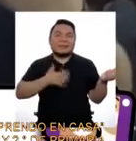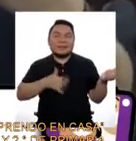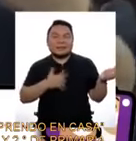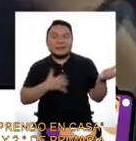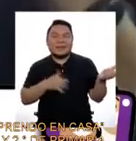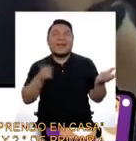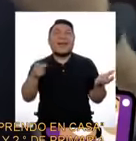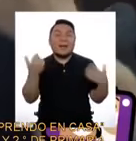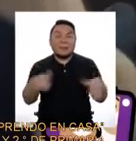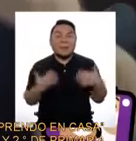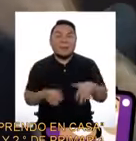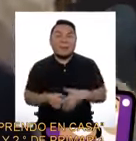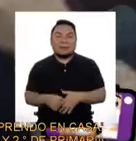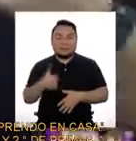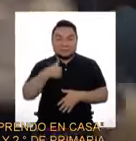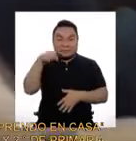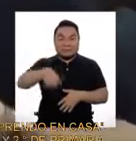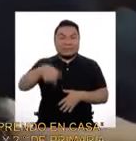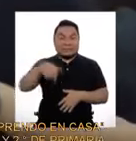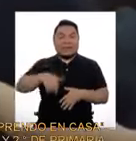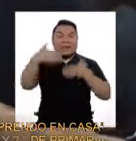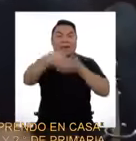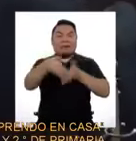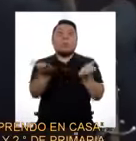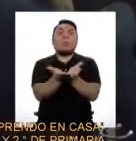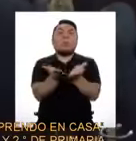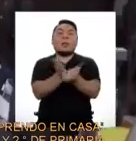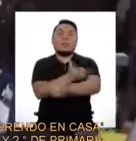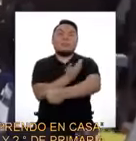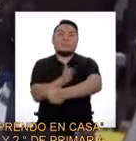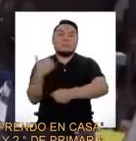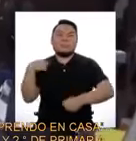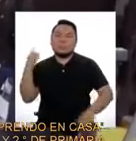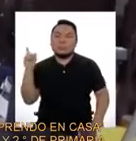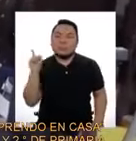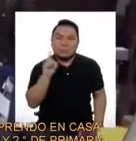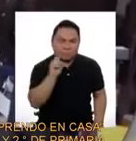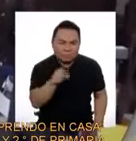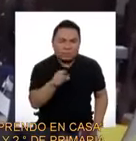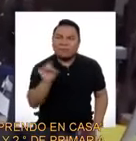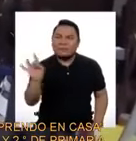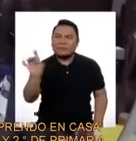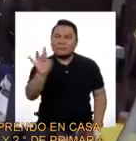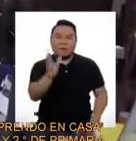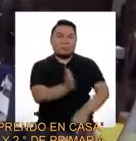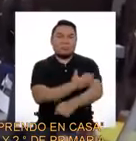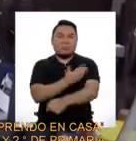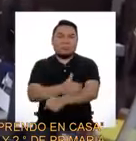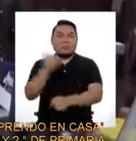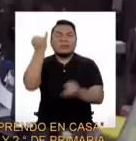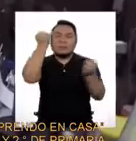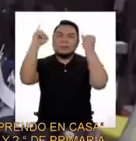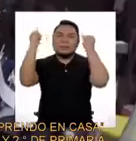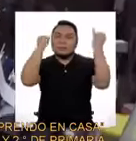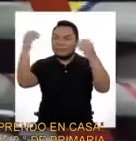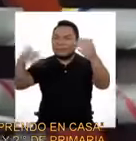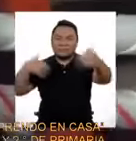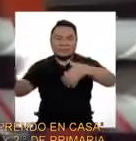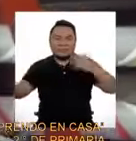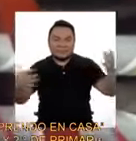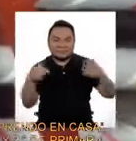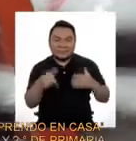Después me fui a una escuela de música y ahí pude resolver mi pregunta, que sí podemos hacer música sin instrumentos y no solamente